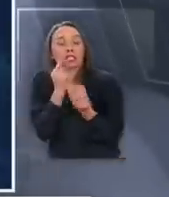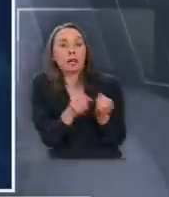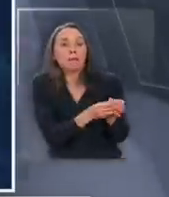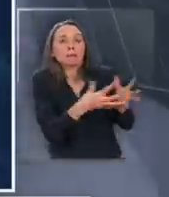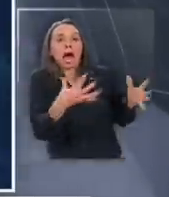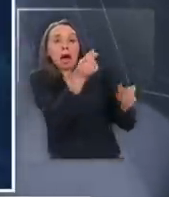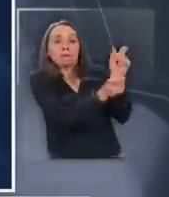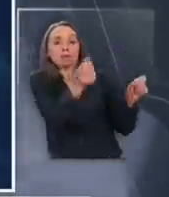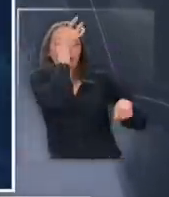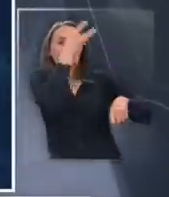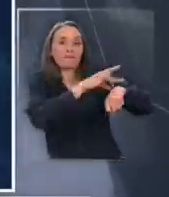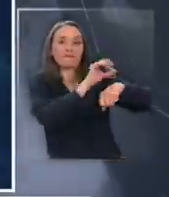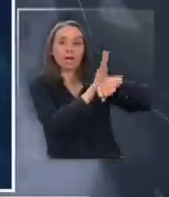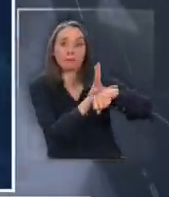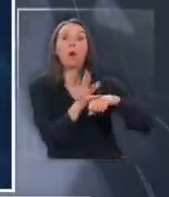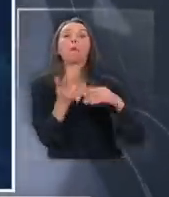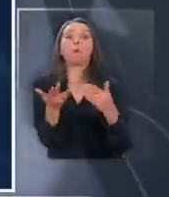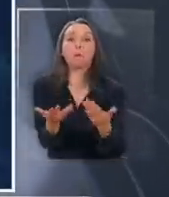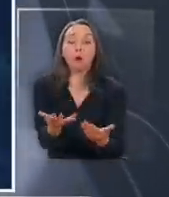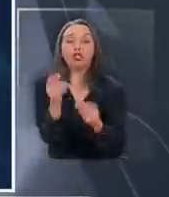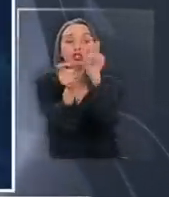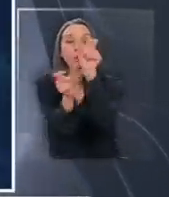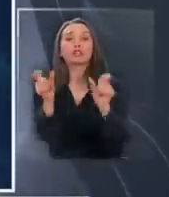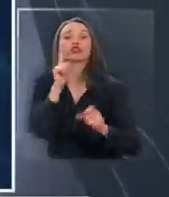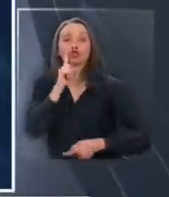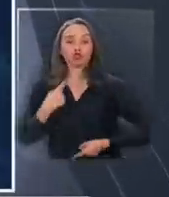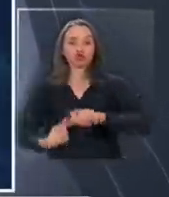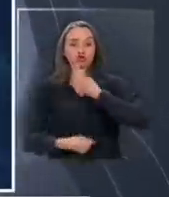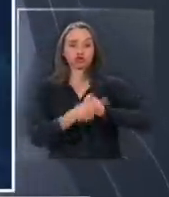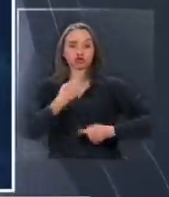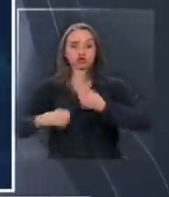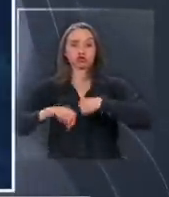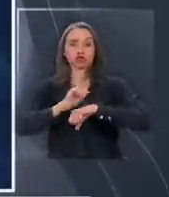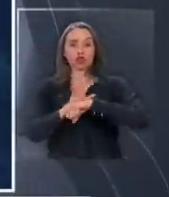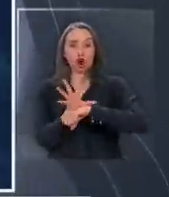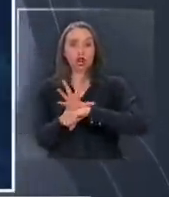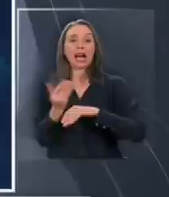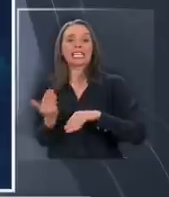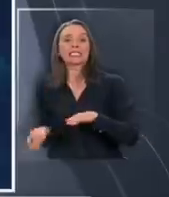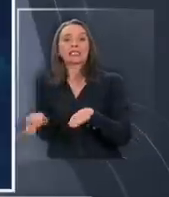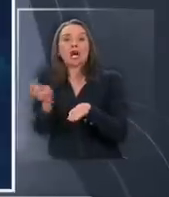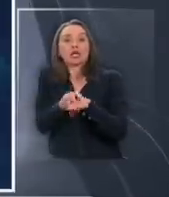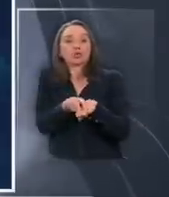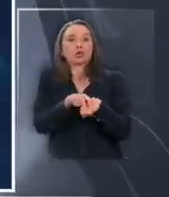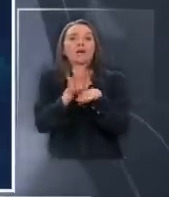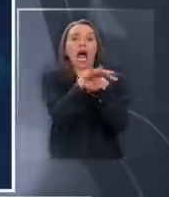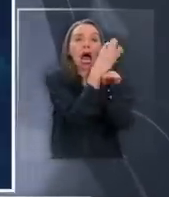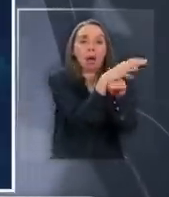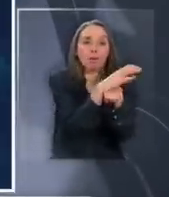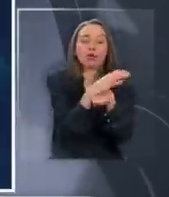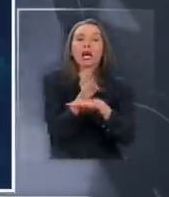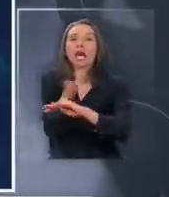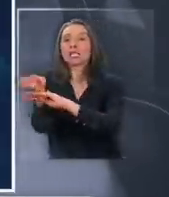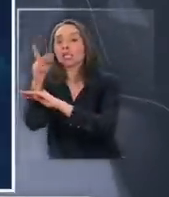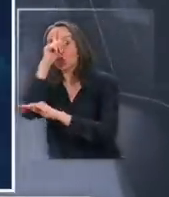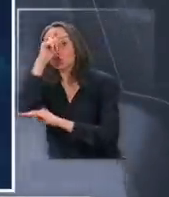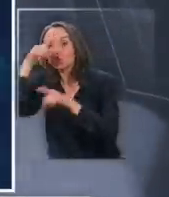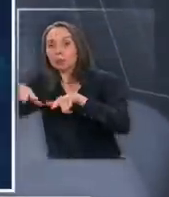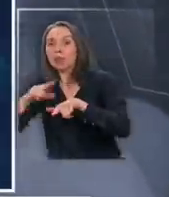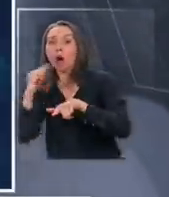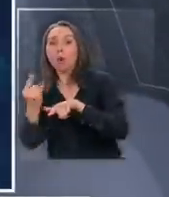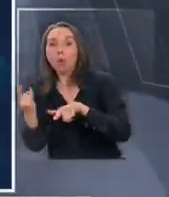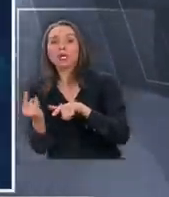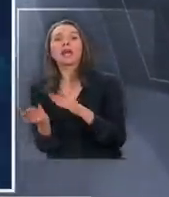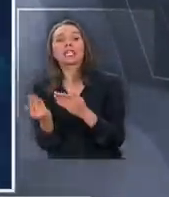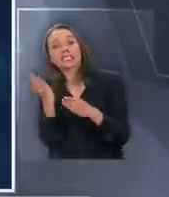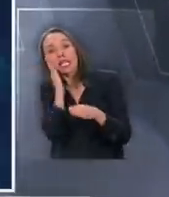y eso hace que la cantidad de casos activos que requieren ambulancias, servicios de urgencia, camas de